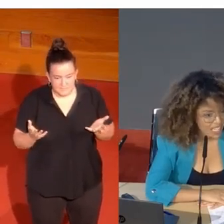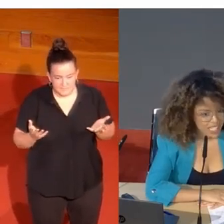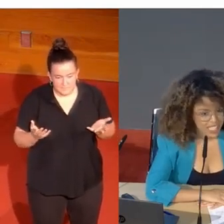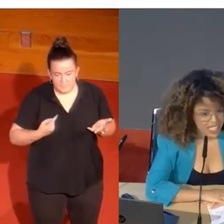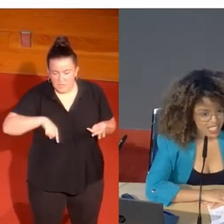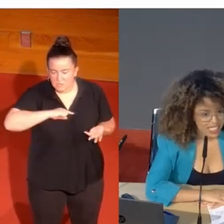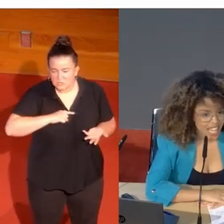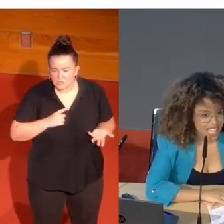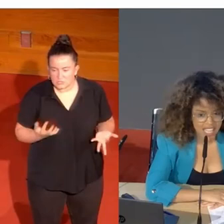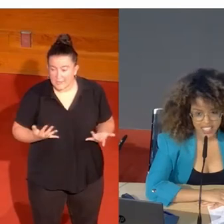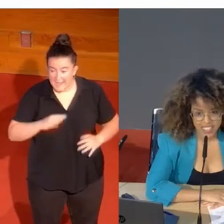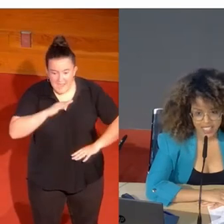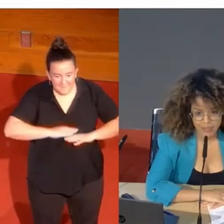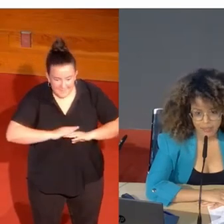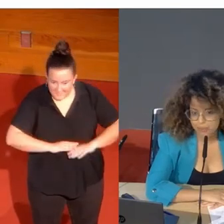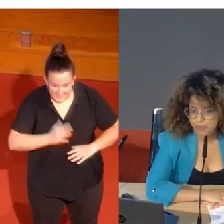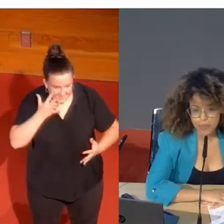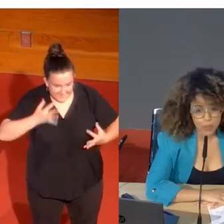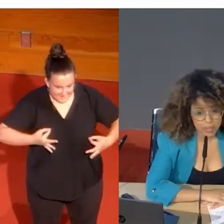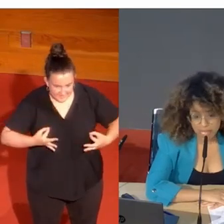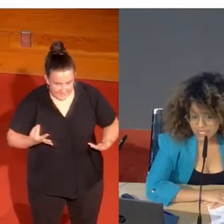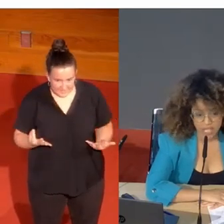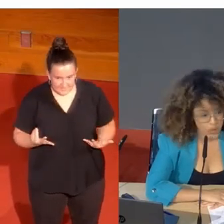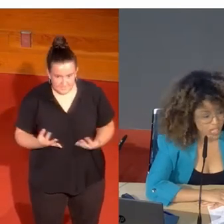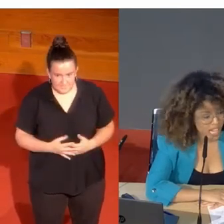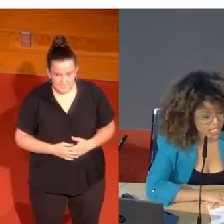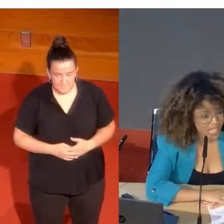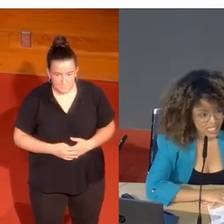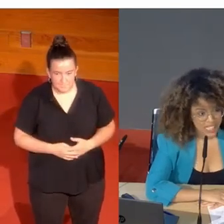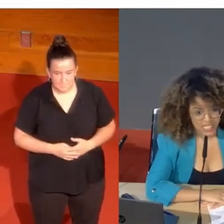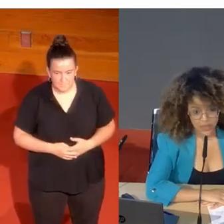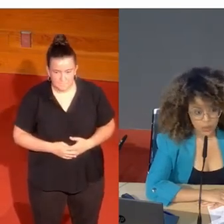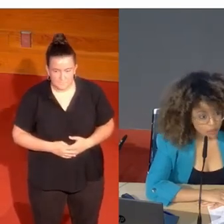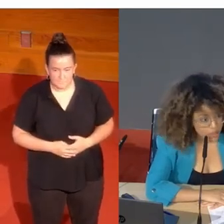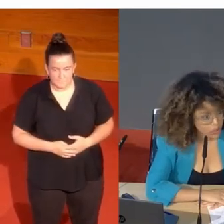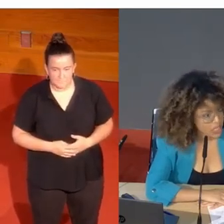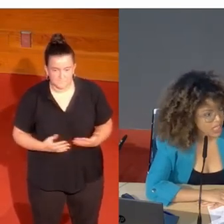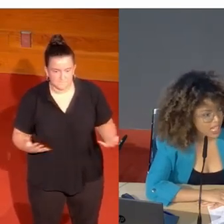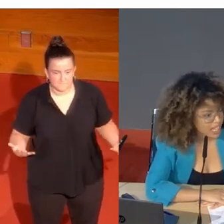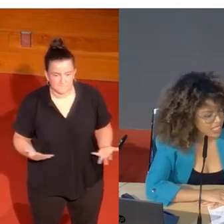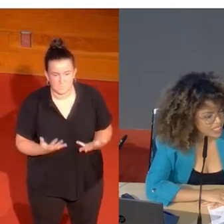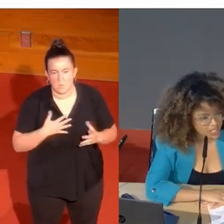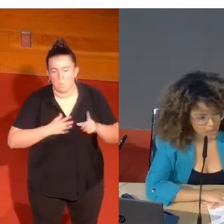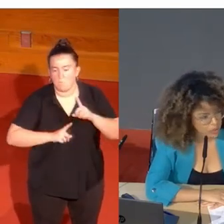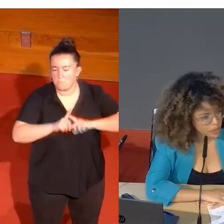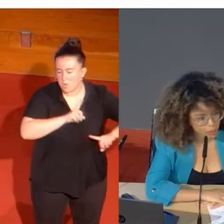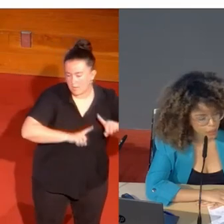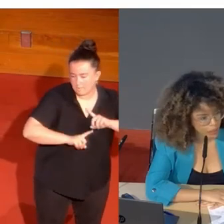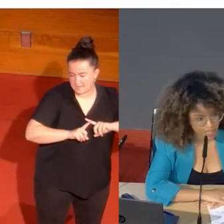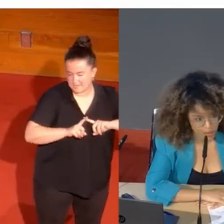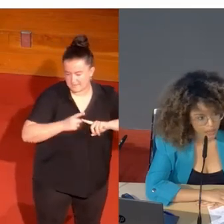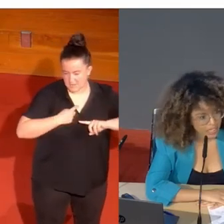que haya que haya eh problemáticas o que haya conflictos que caigan así en el